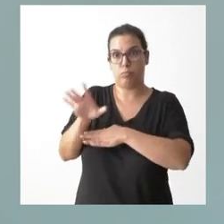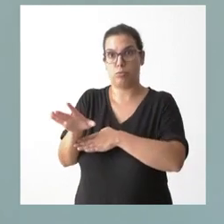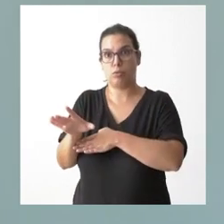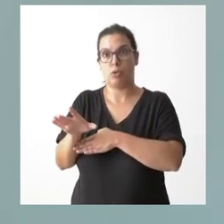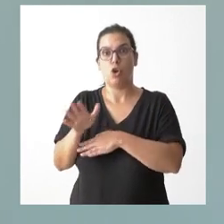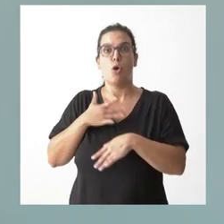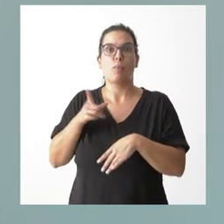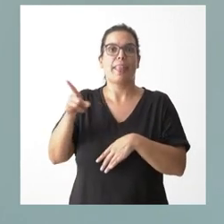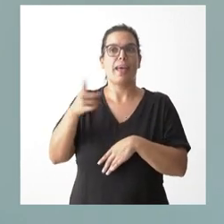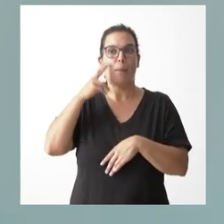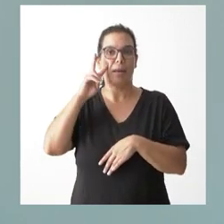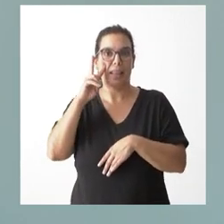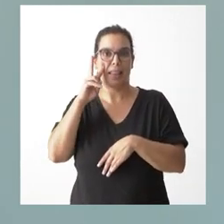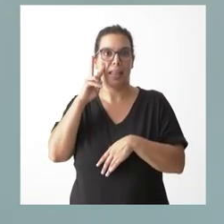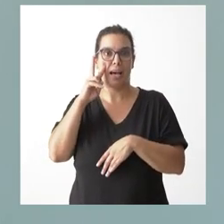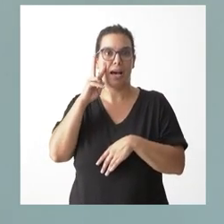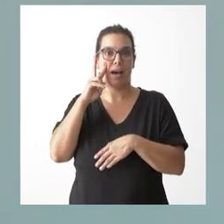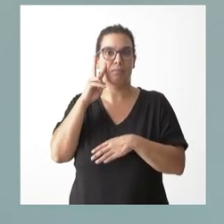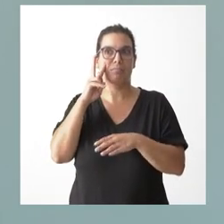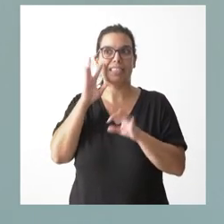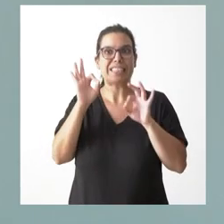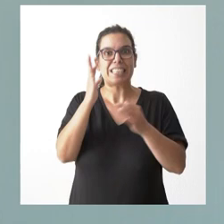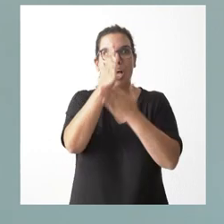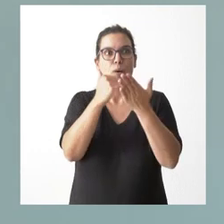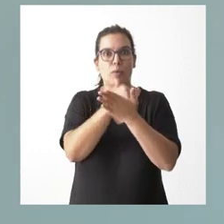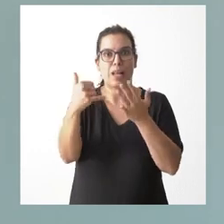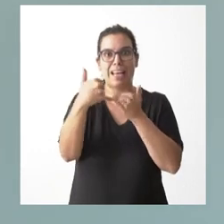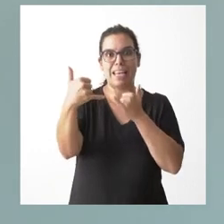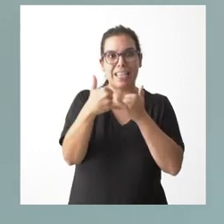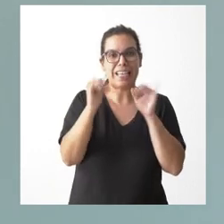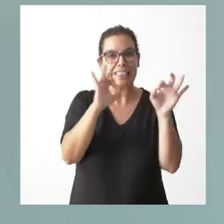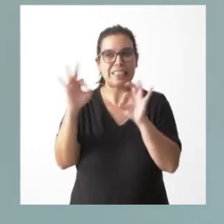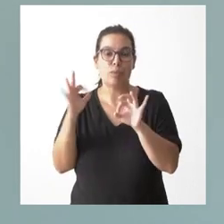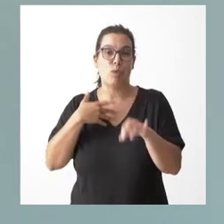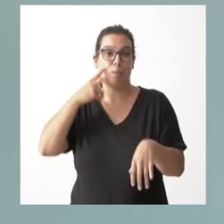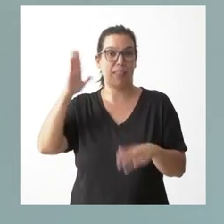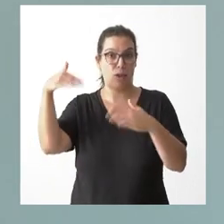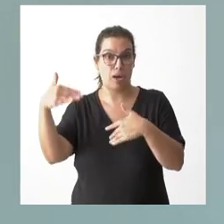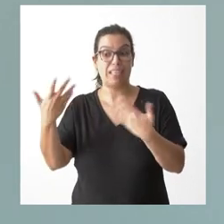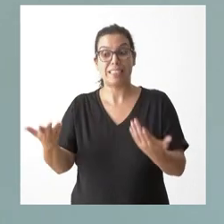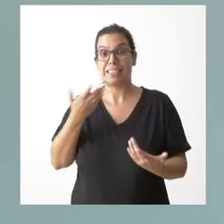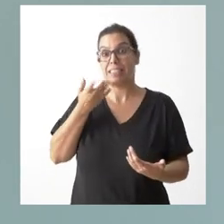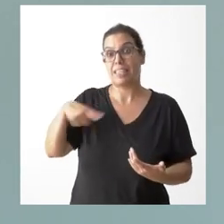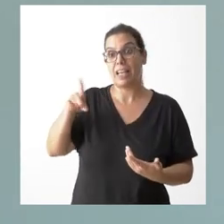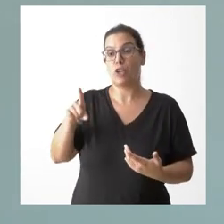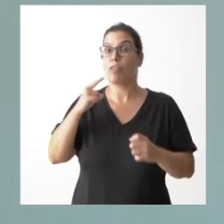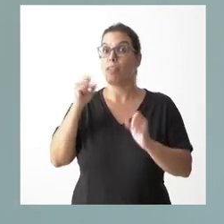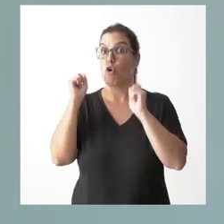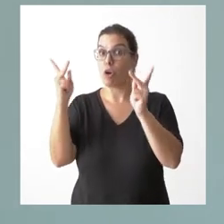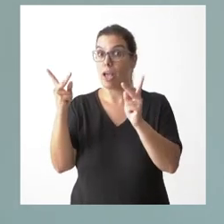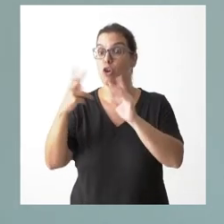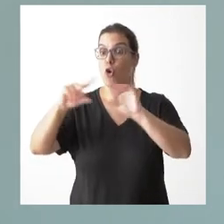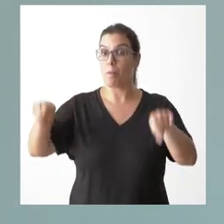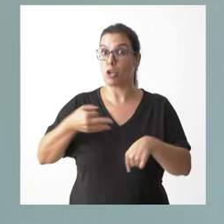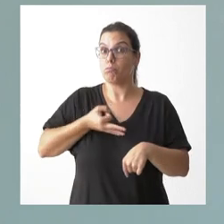experiencia de esta rebaja en el ámbito autonómico, de líneas concretas y específicas. Nosotros, en el momento en que Renfe haya dado el visto bueno a ese proyecto de